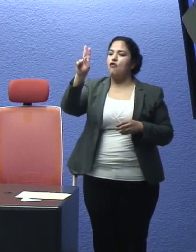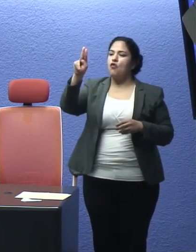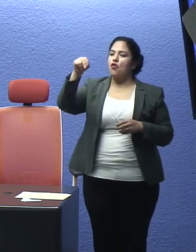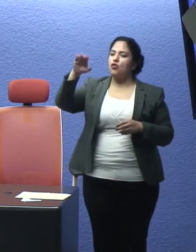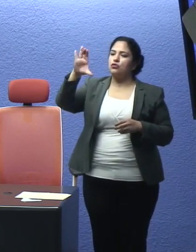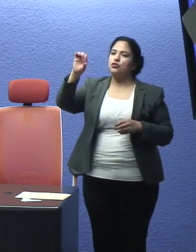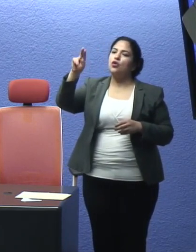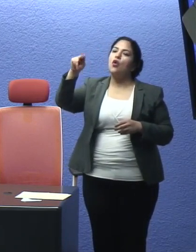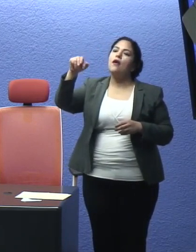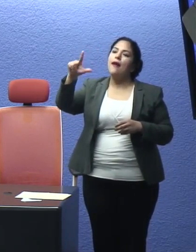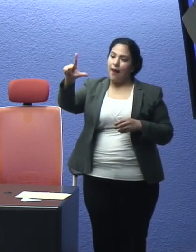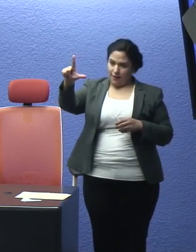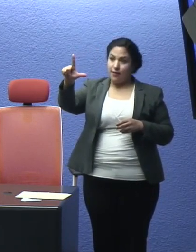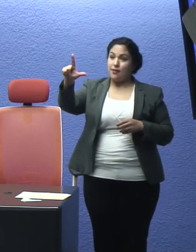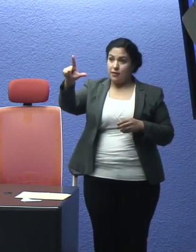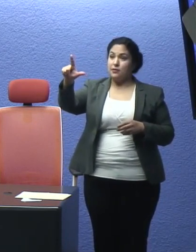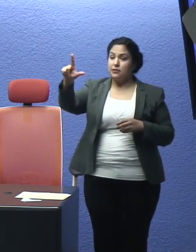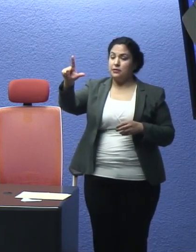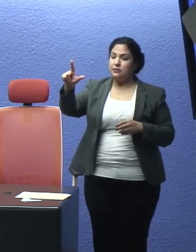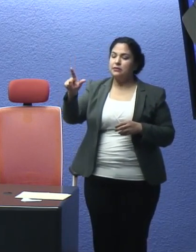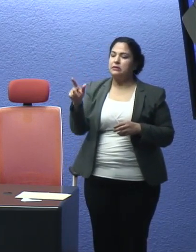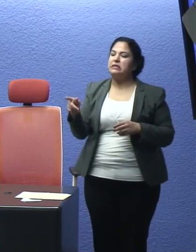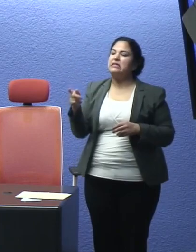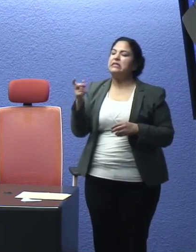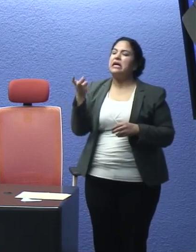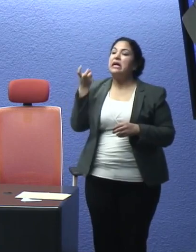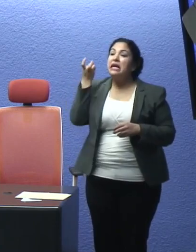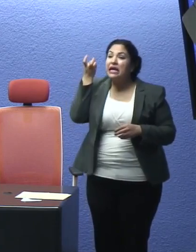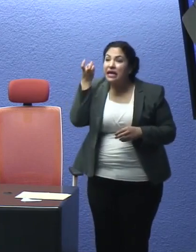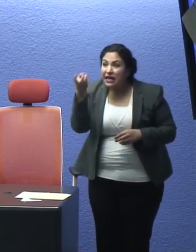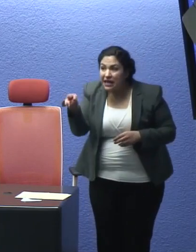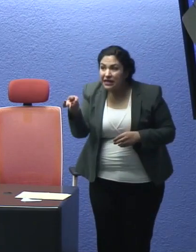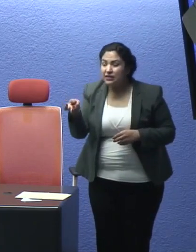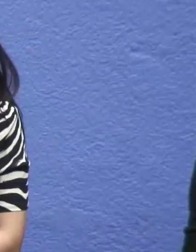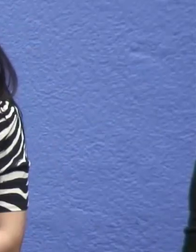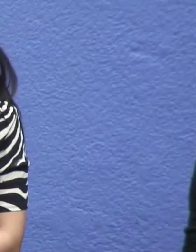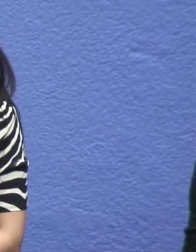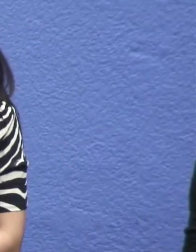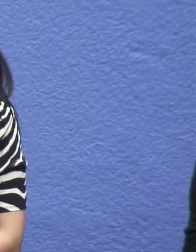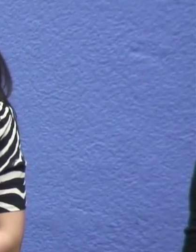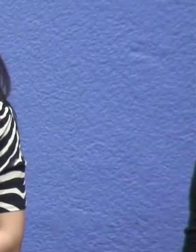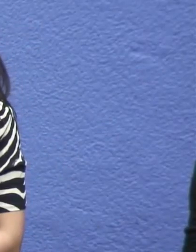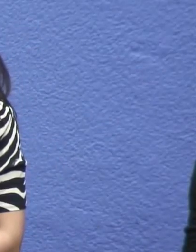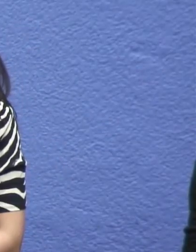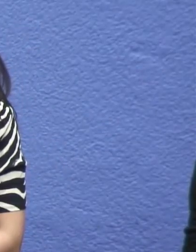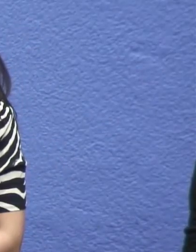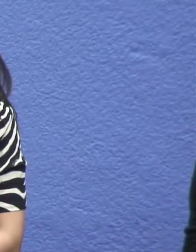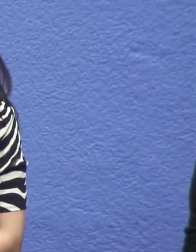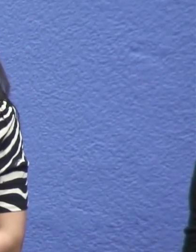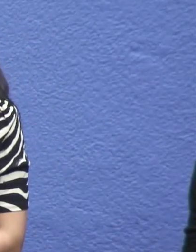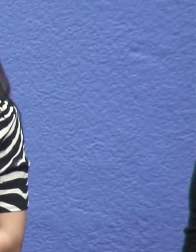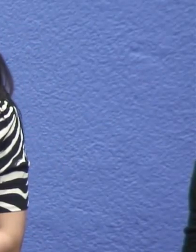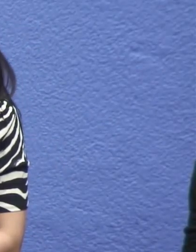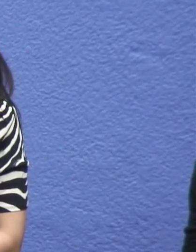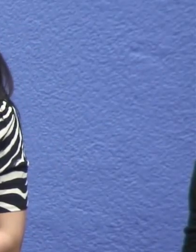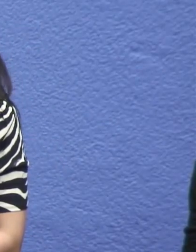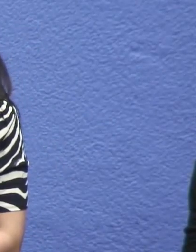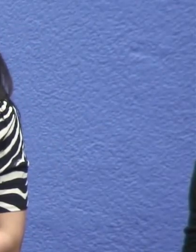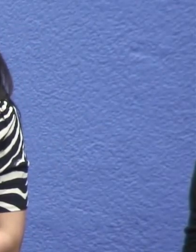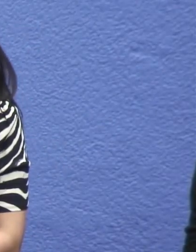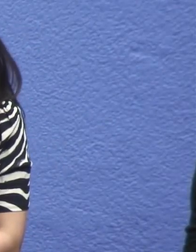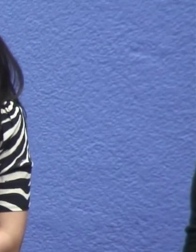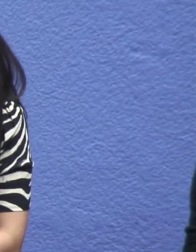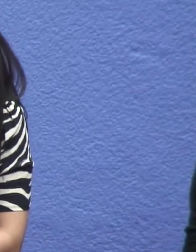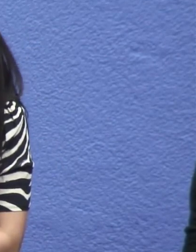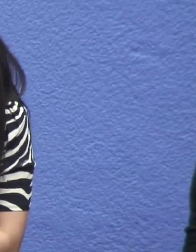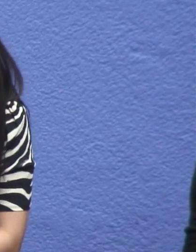este término es el que ha sido acuñado por el propio movimiento de personas con discapacidad, siguiendo a